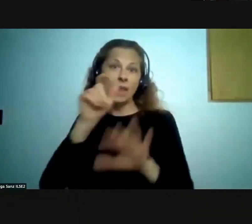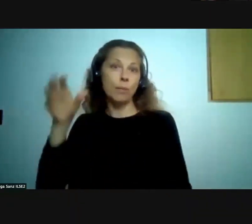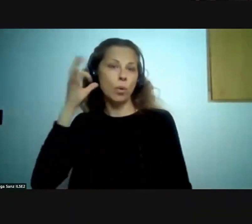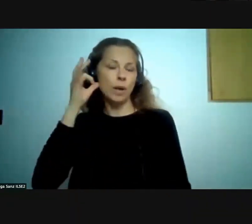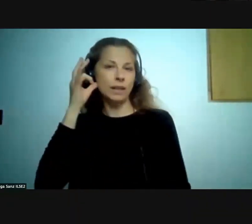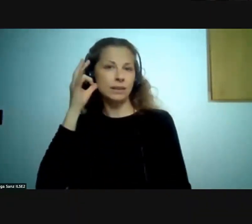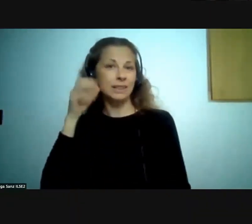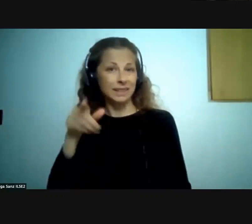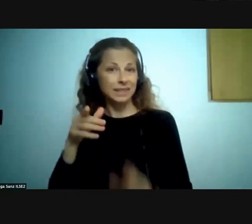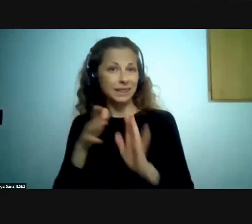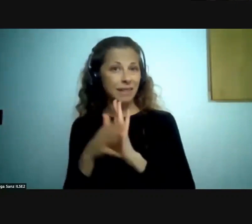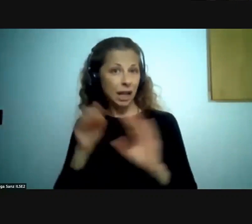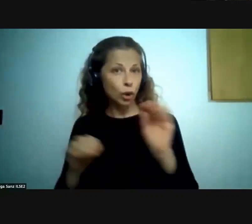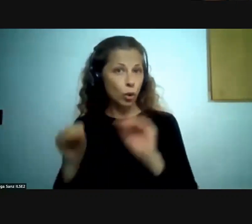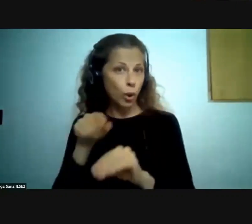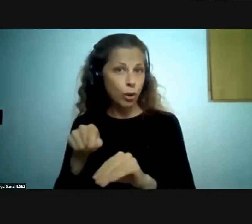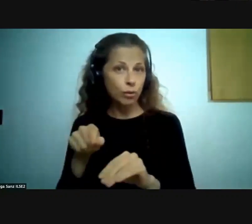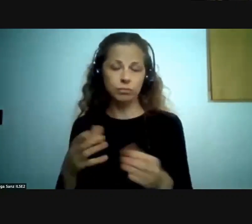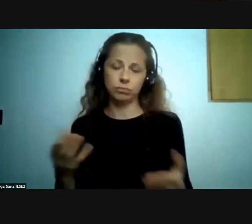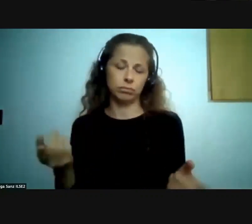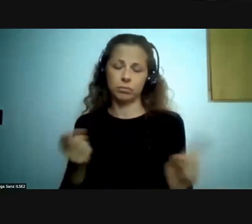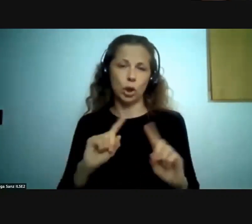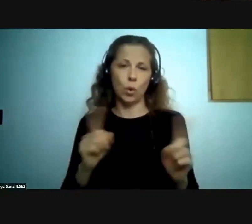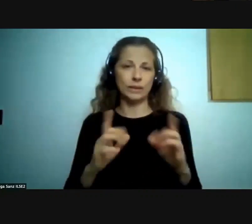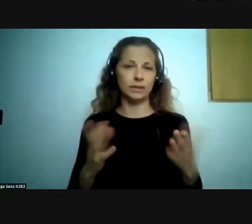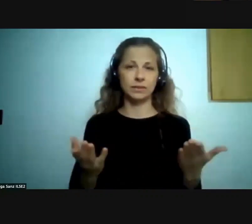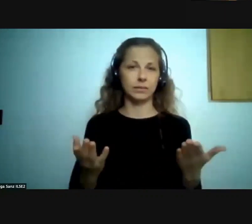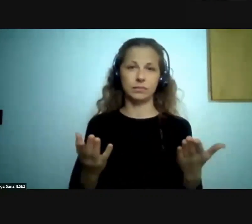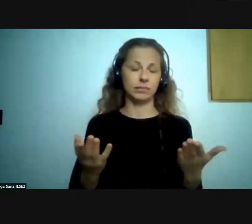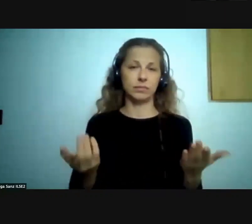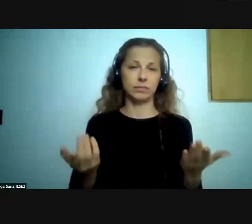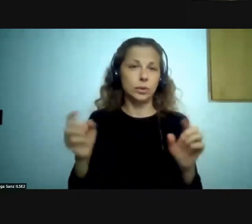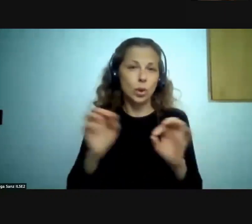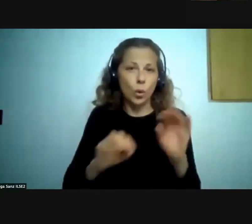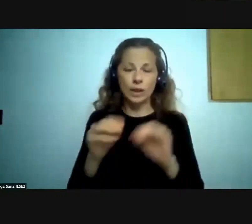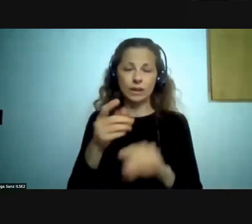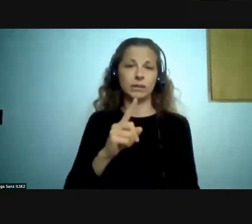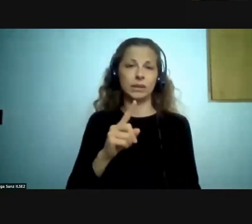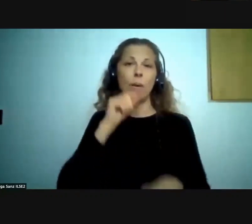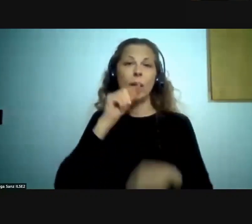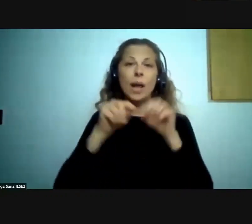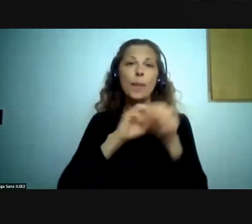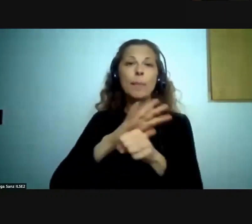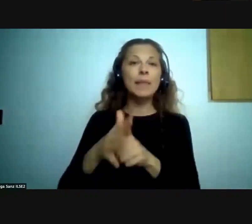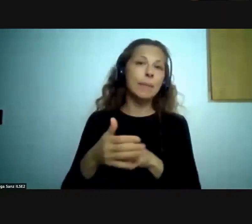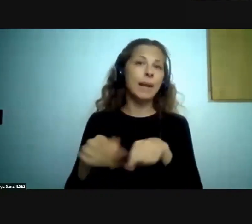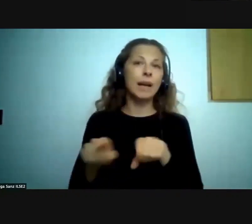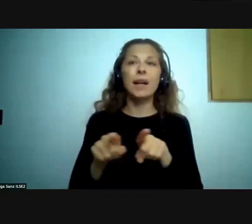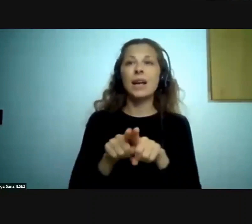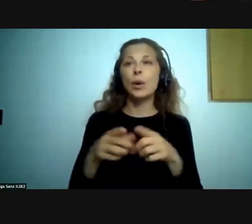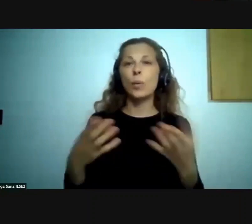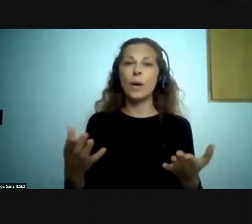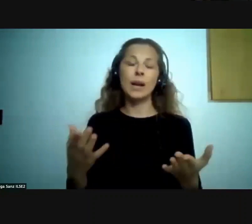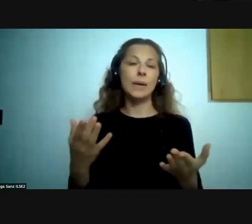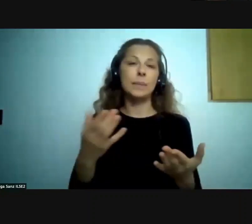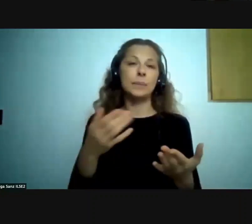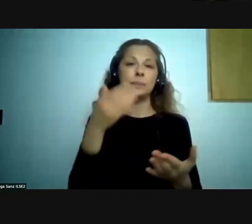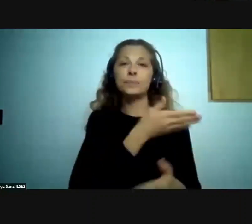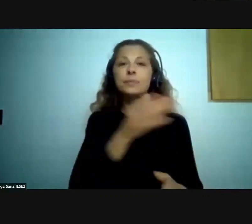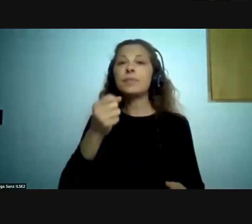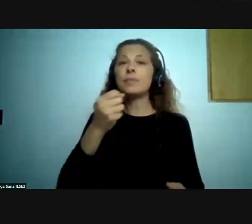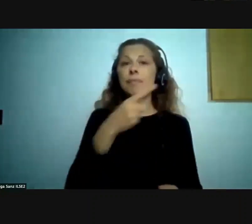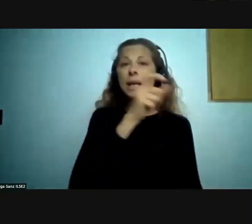solución. No es la solución. Igual que no es la solución en la pandemia, para que nos entendamos, que en lugar de 1.000